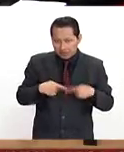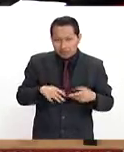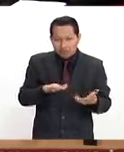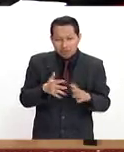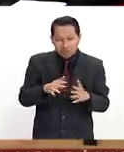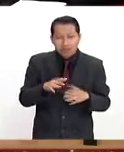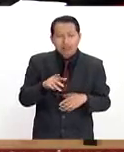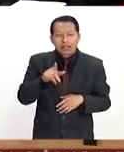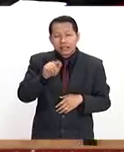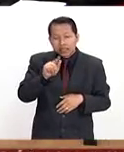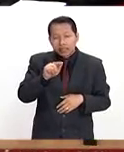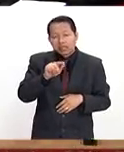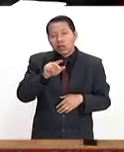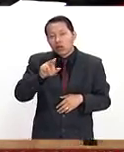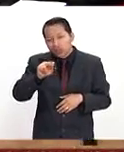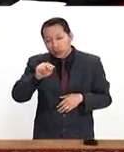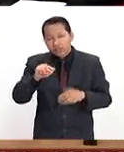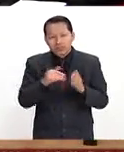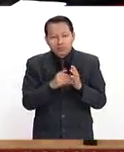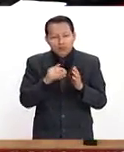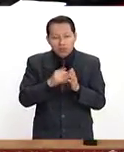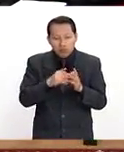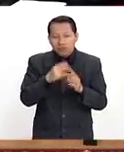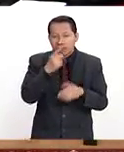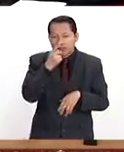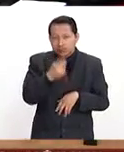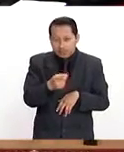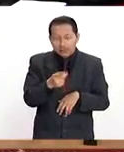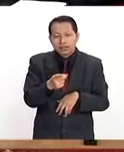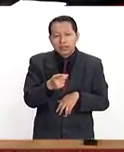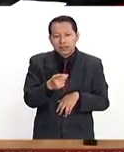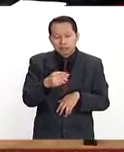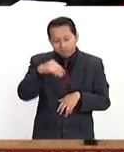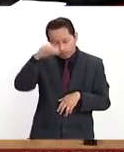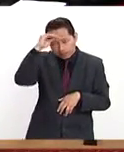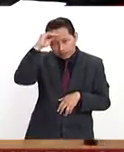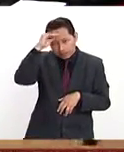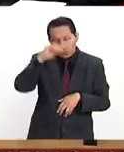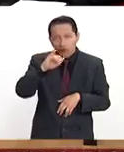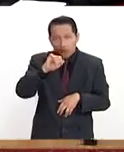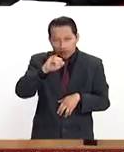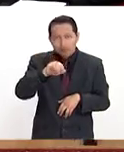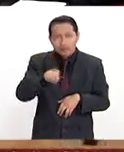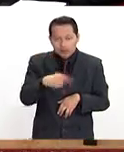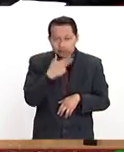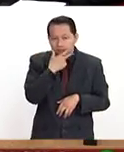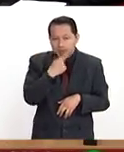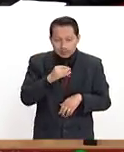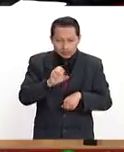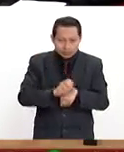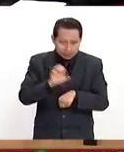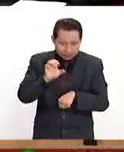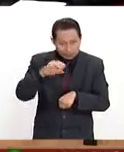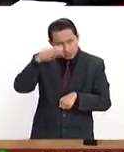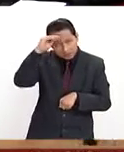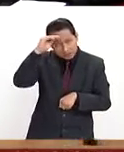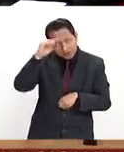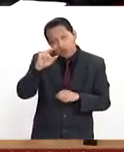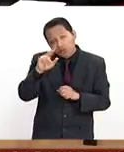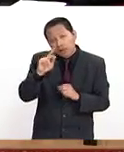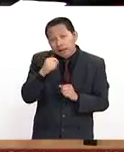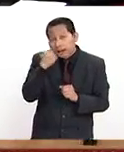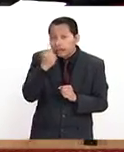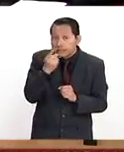de entre 70 y 80 millones están pensando que sí somos machistas. Exacto. Pensando, que no quiere decir